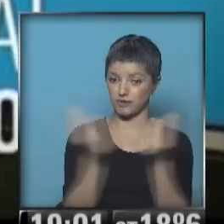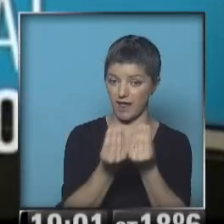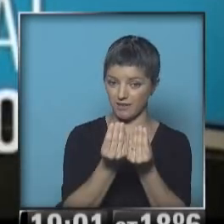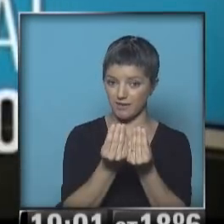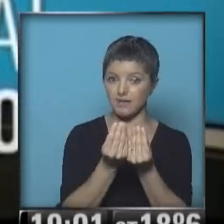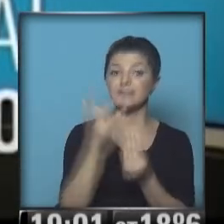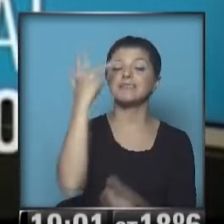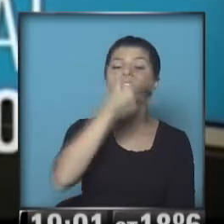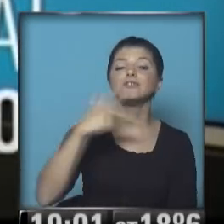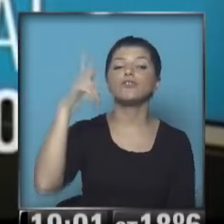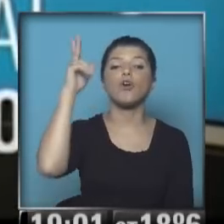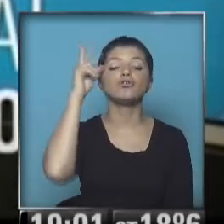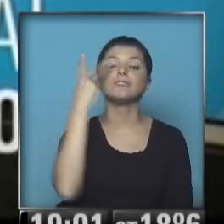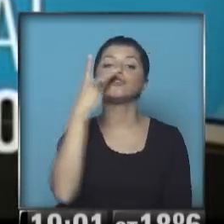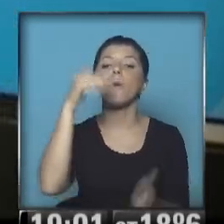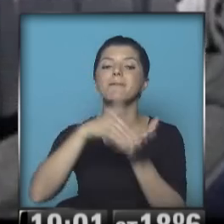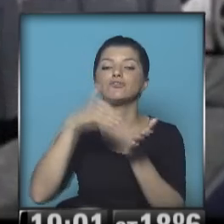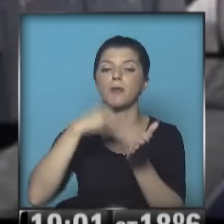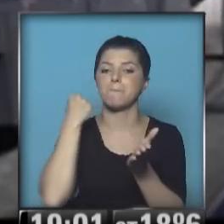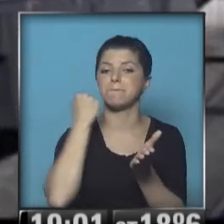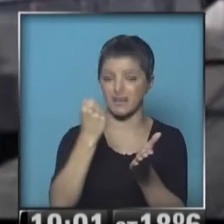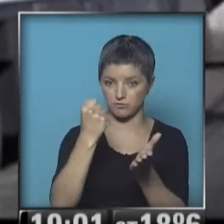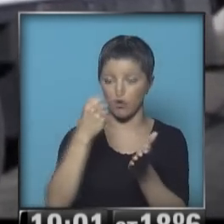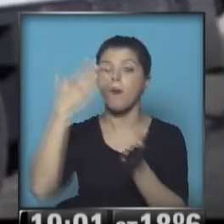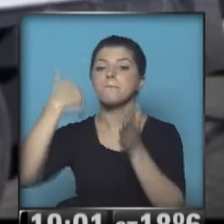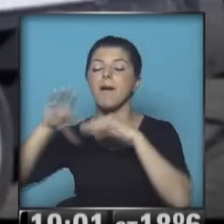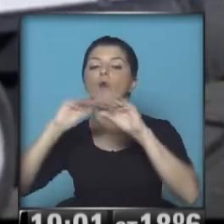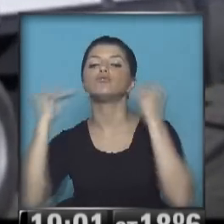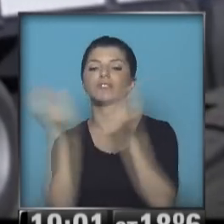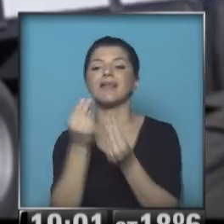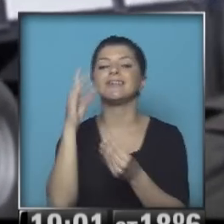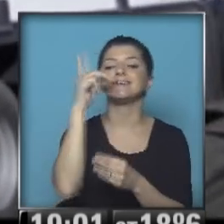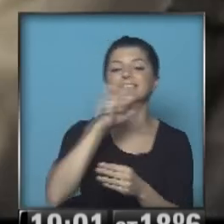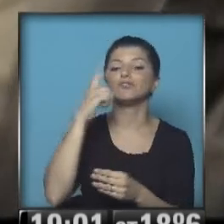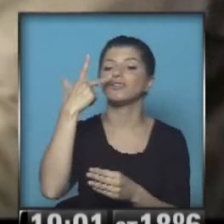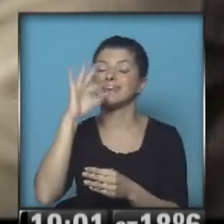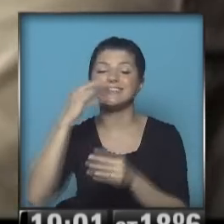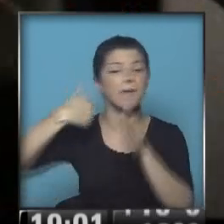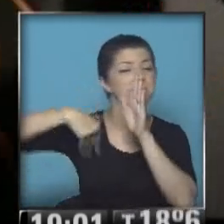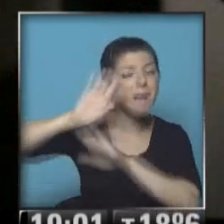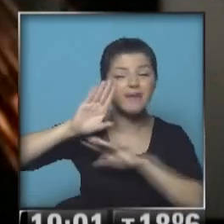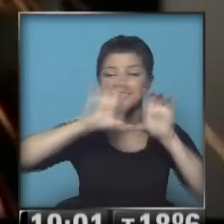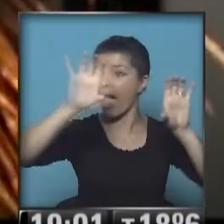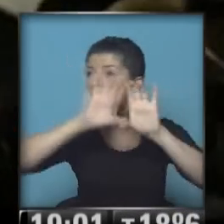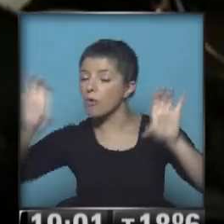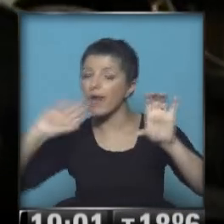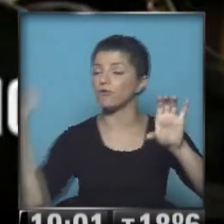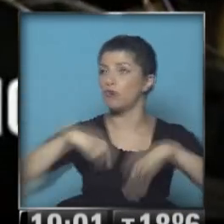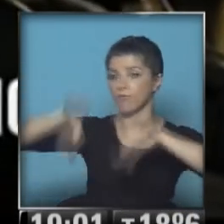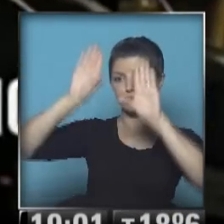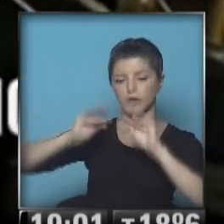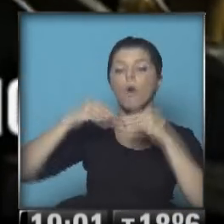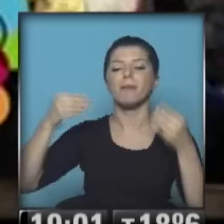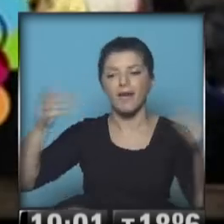los 382 millones de pesos. Funcionarán más de 130 aulas en todo el país con el fin de fortalecer y promover la